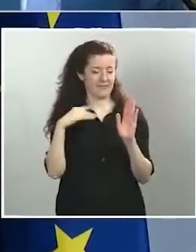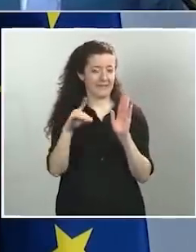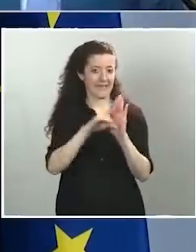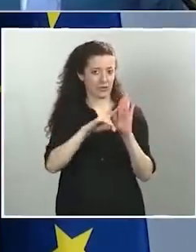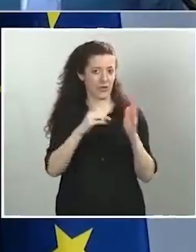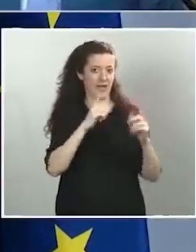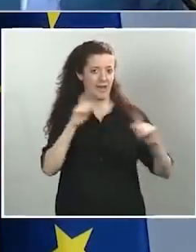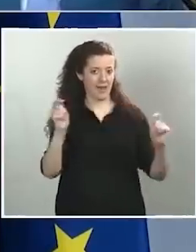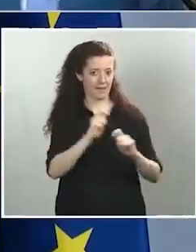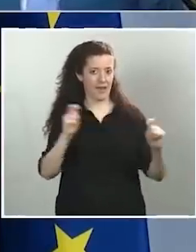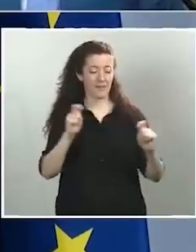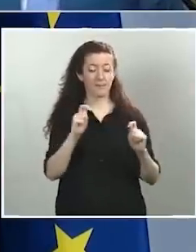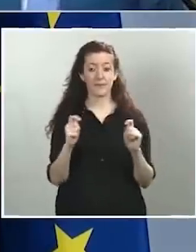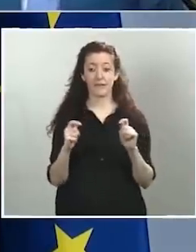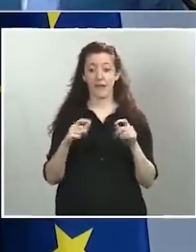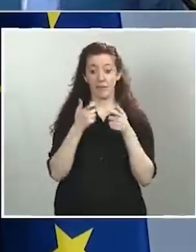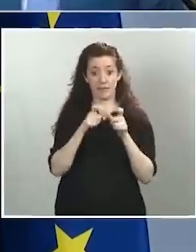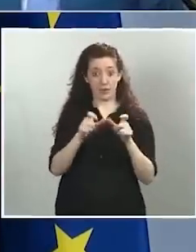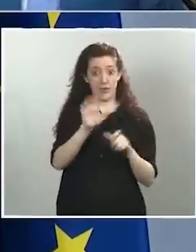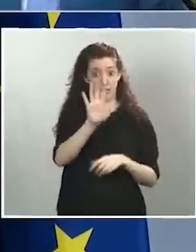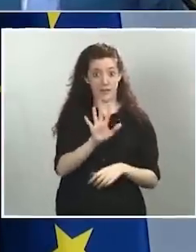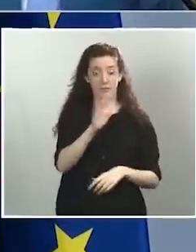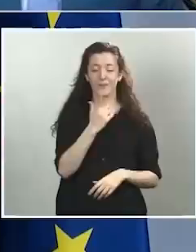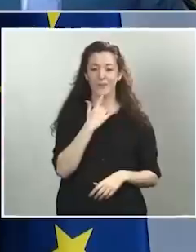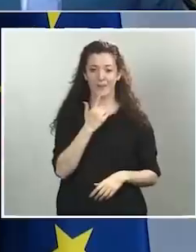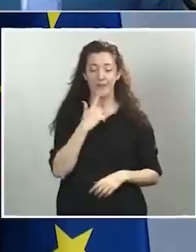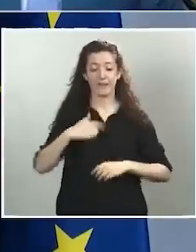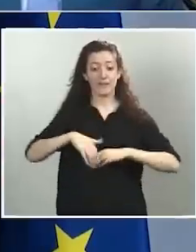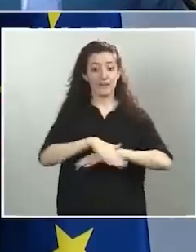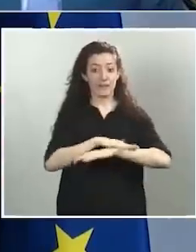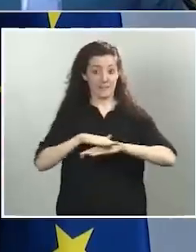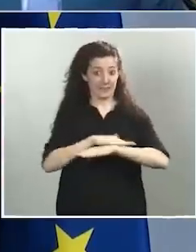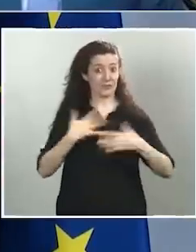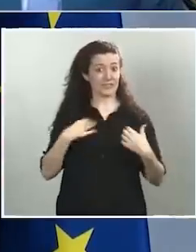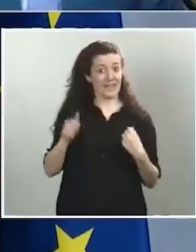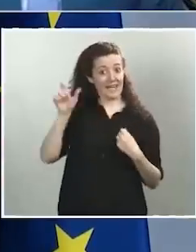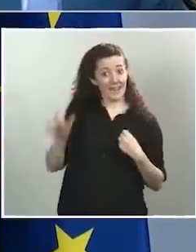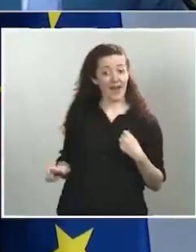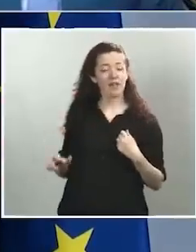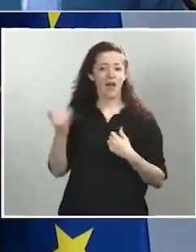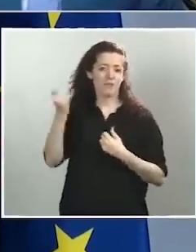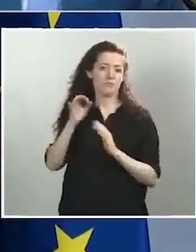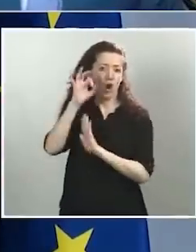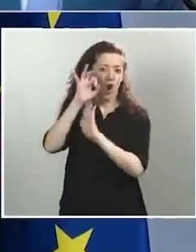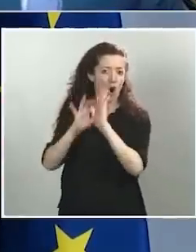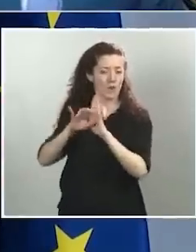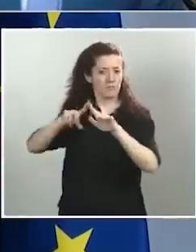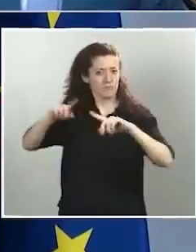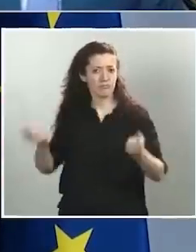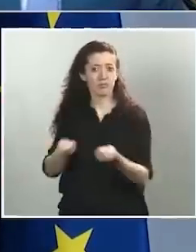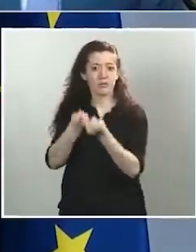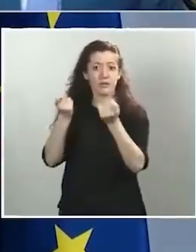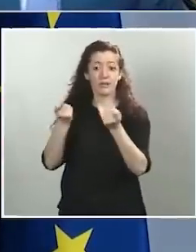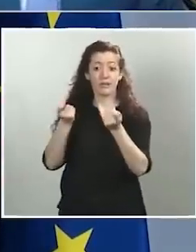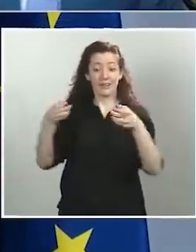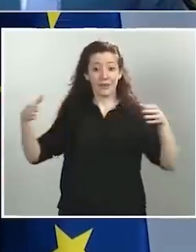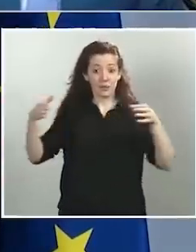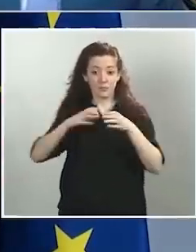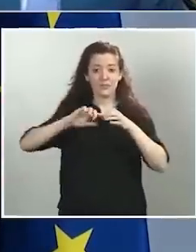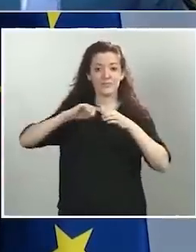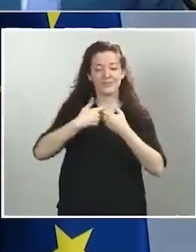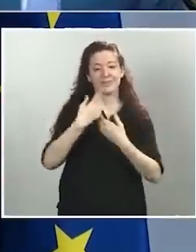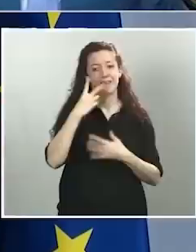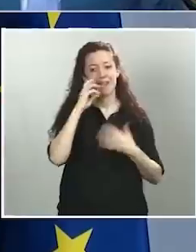concentración feminista irresponsable y de no haber tomado a tiempo las medidas que se debían de tomar. Medidas que Díaz